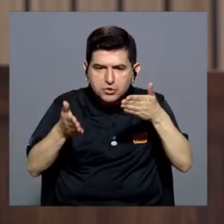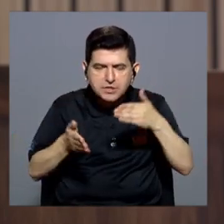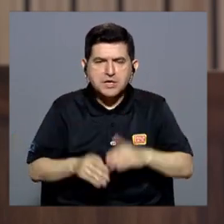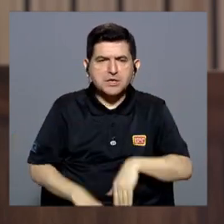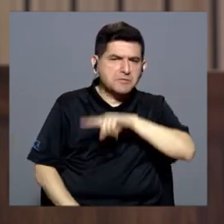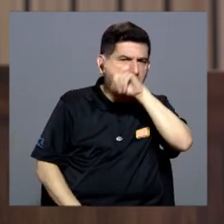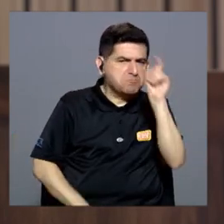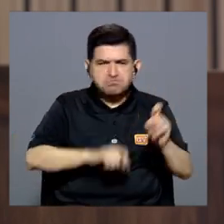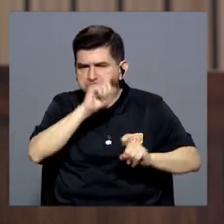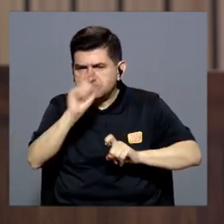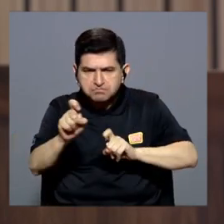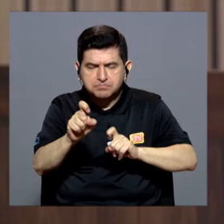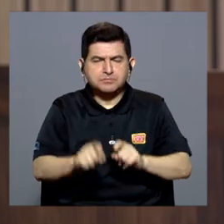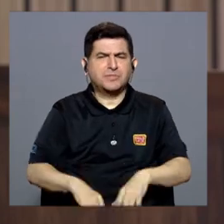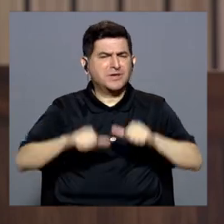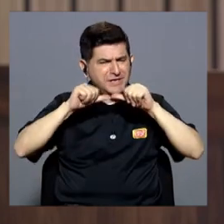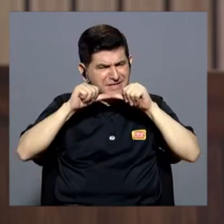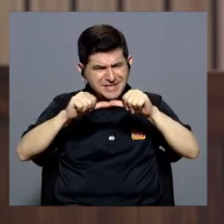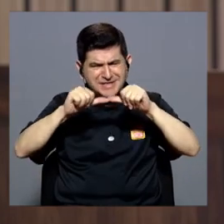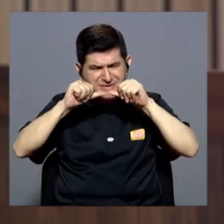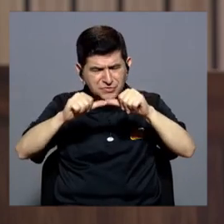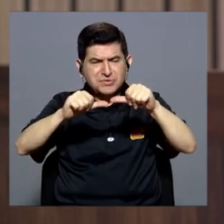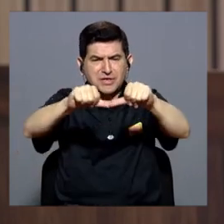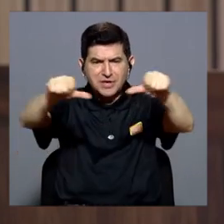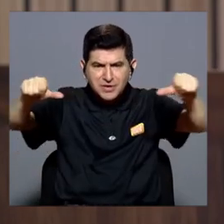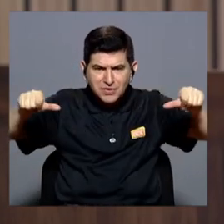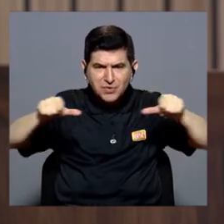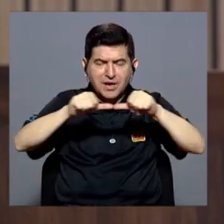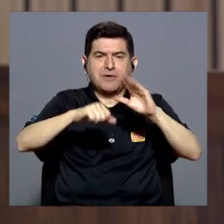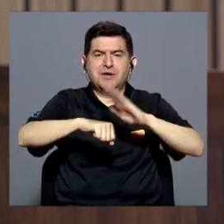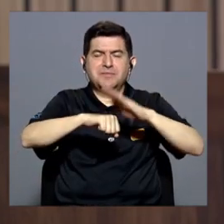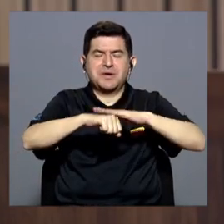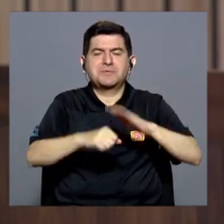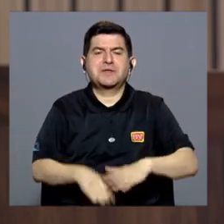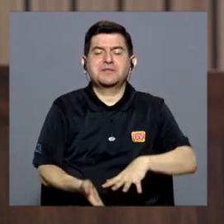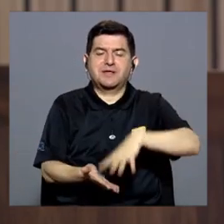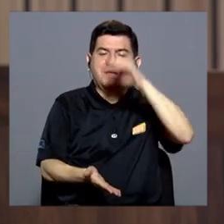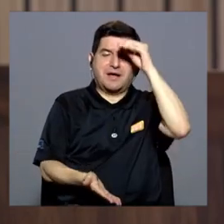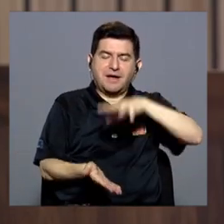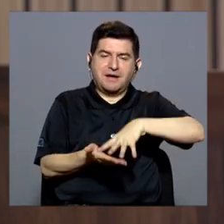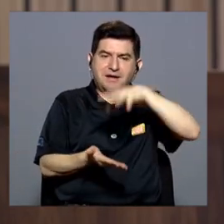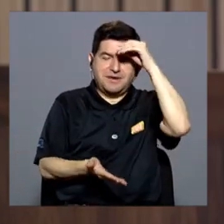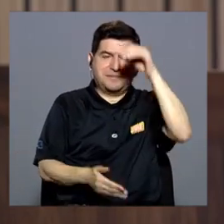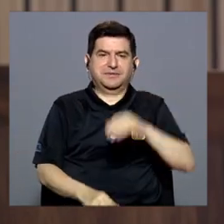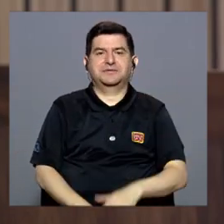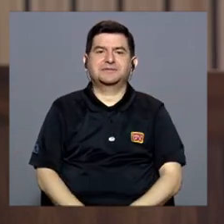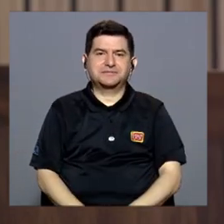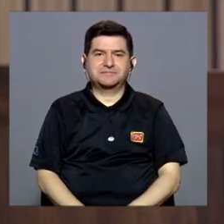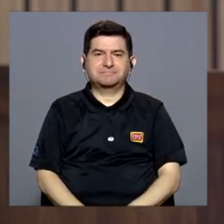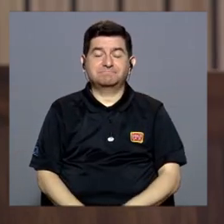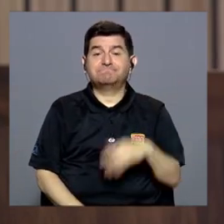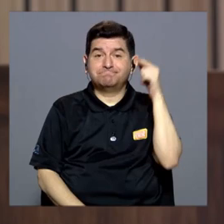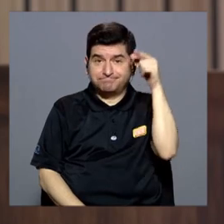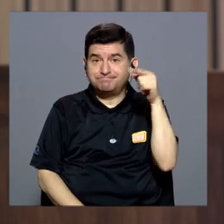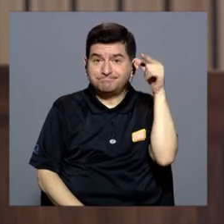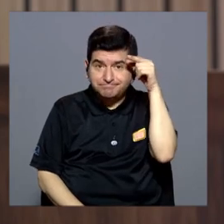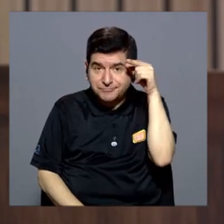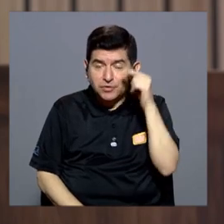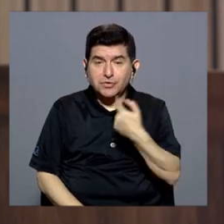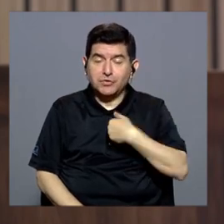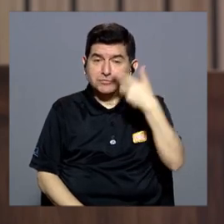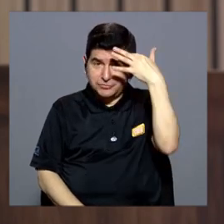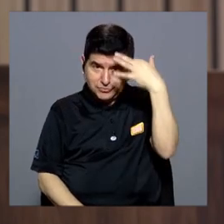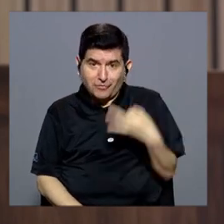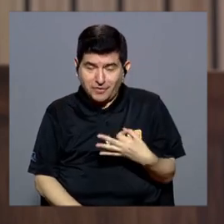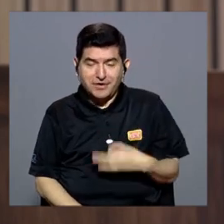cuestiona y que permanentemente en las aulas nos permite aprender a nosotros también. Entonces, evidentemente, yo creo